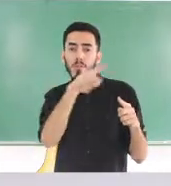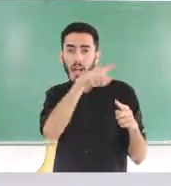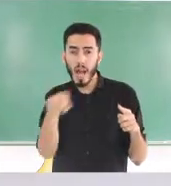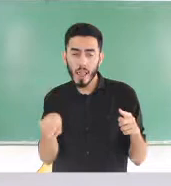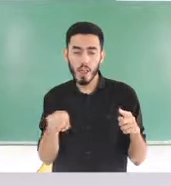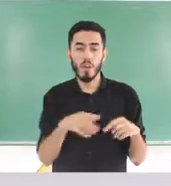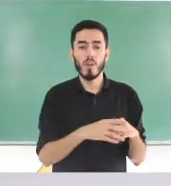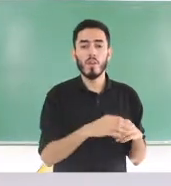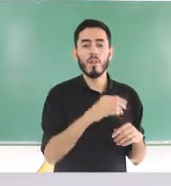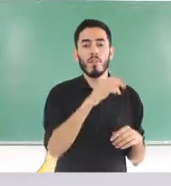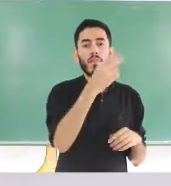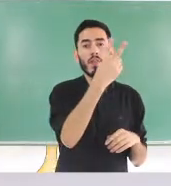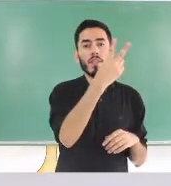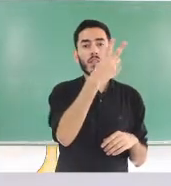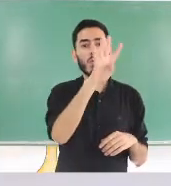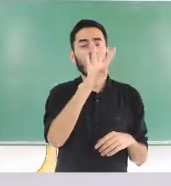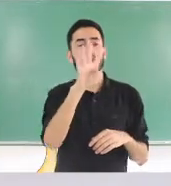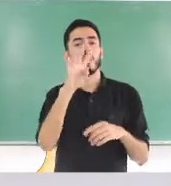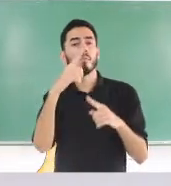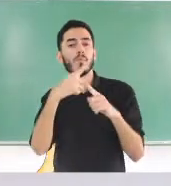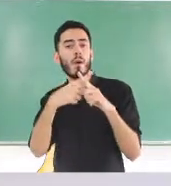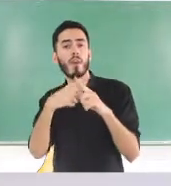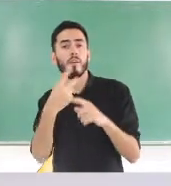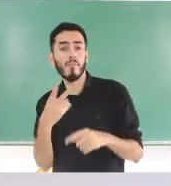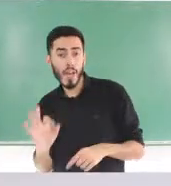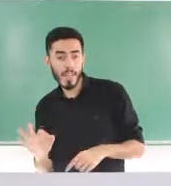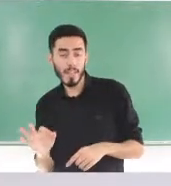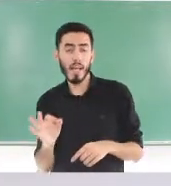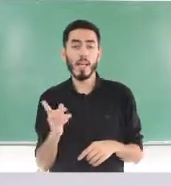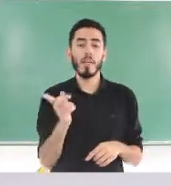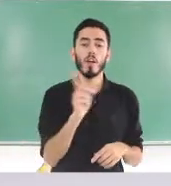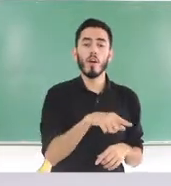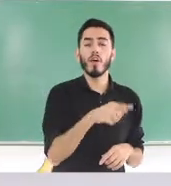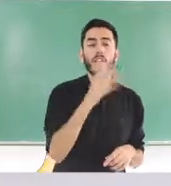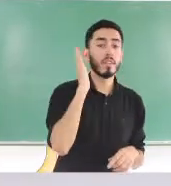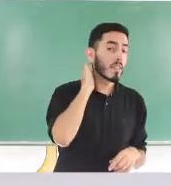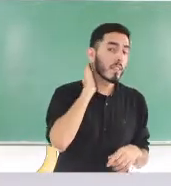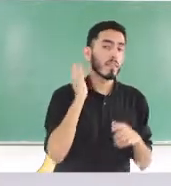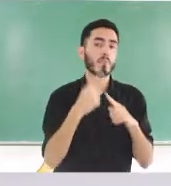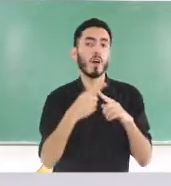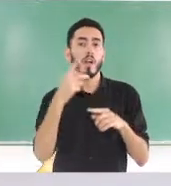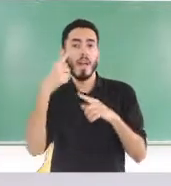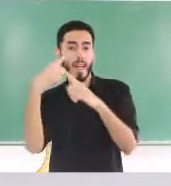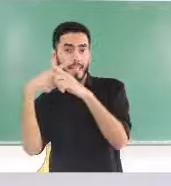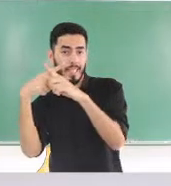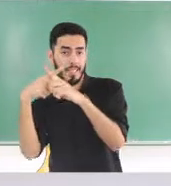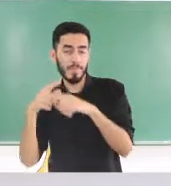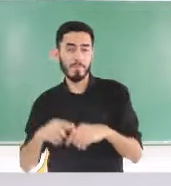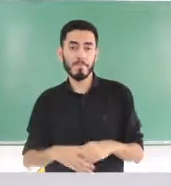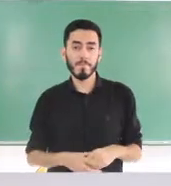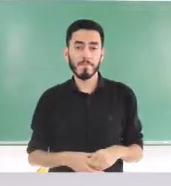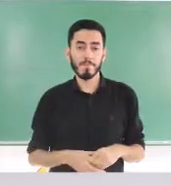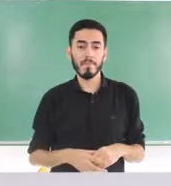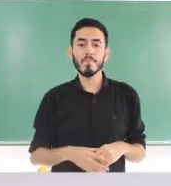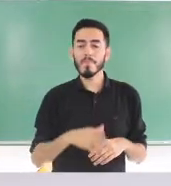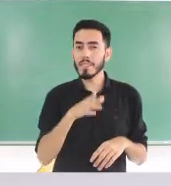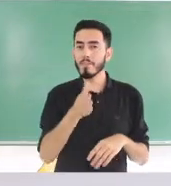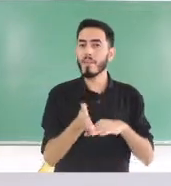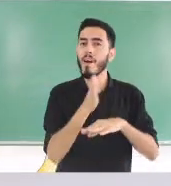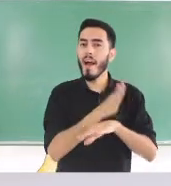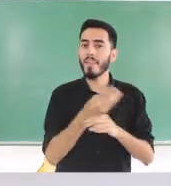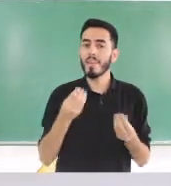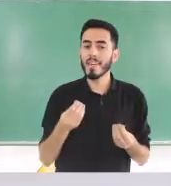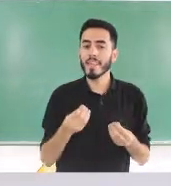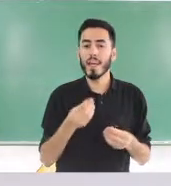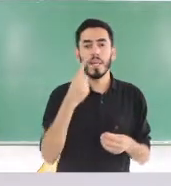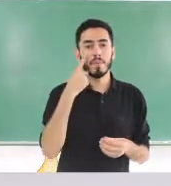y 16 por X. Entonces, ¿qué es lo que vamos a hacer? Primero voy a intentar simplificarlo. Por lo